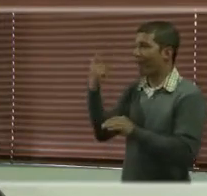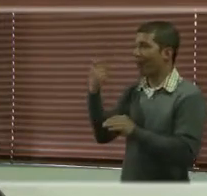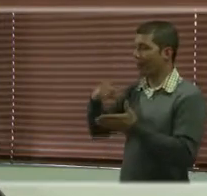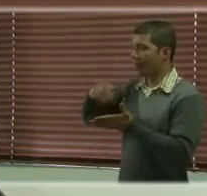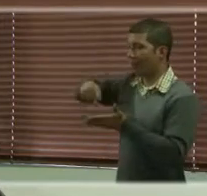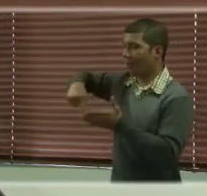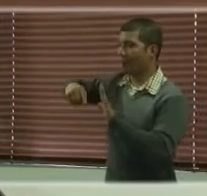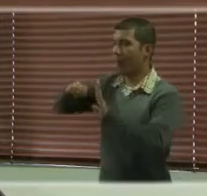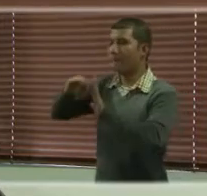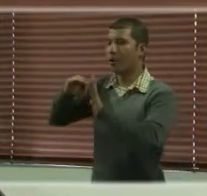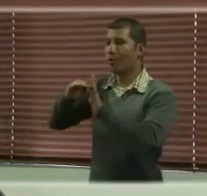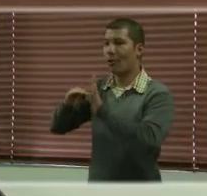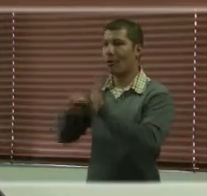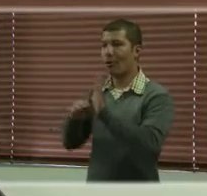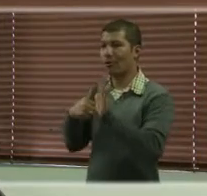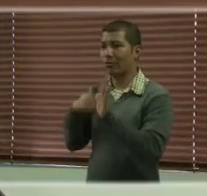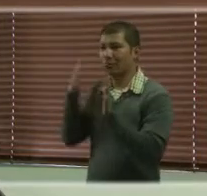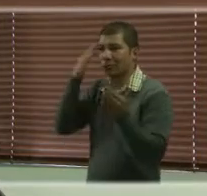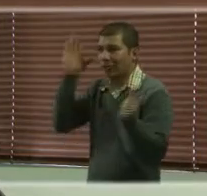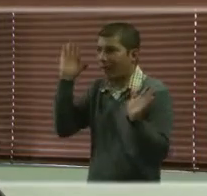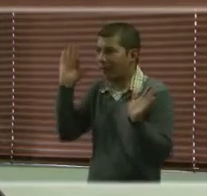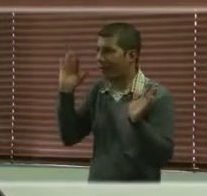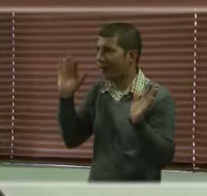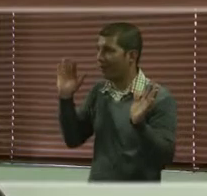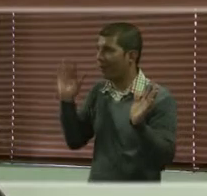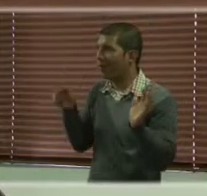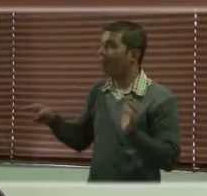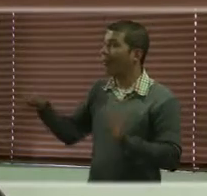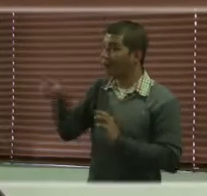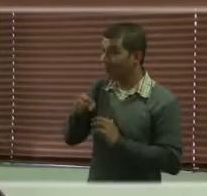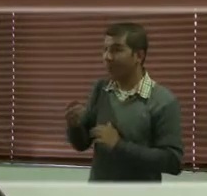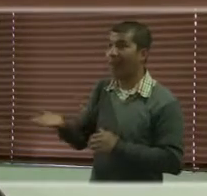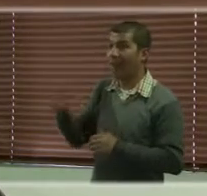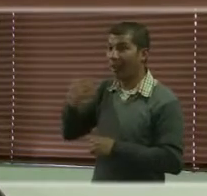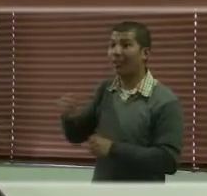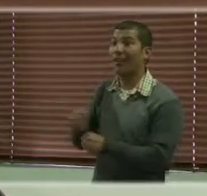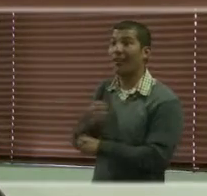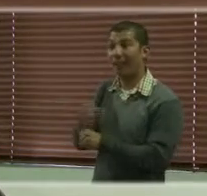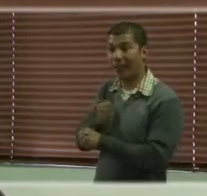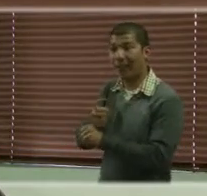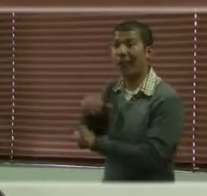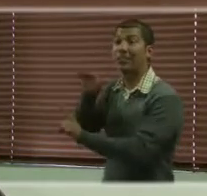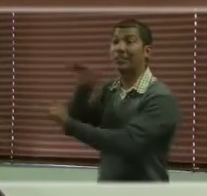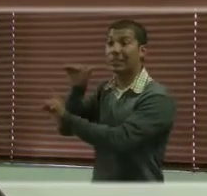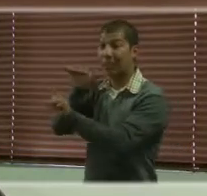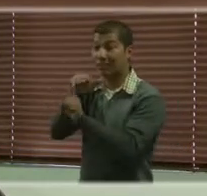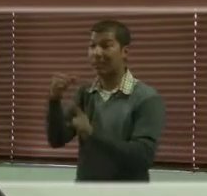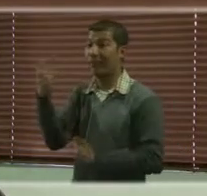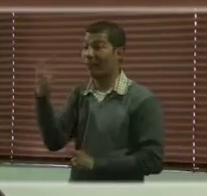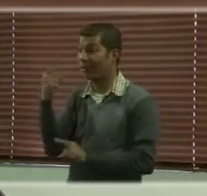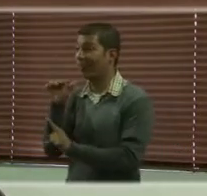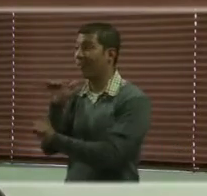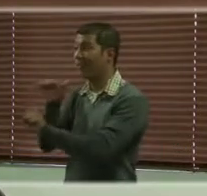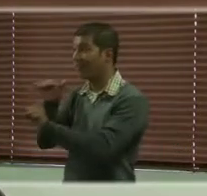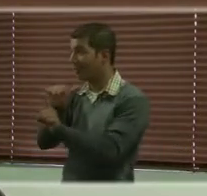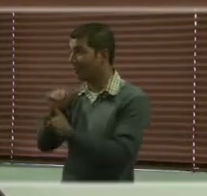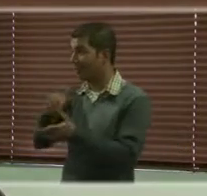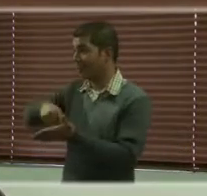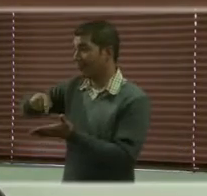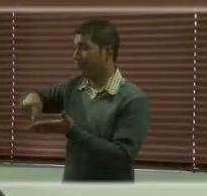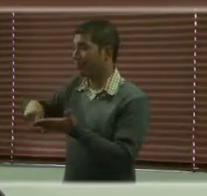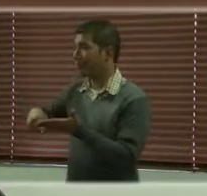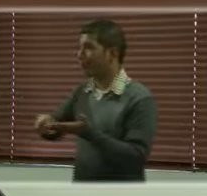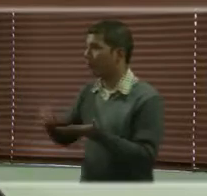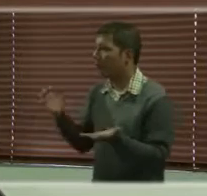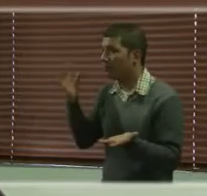protocolo opcional Así que ahí hay un ahí hay un área de incidencia importantísimo que tienen ustedes pendiente verdad no sé